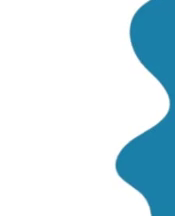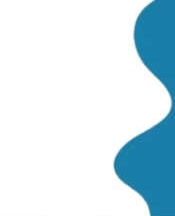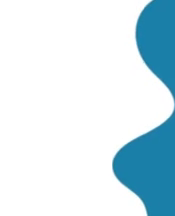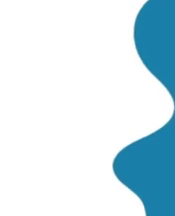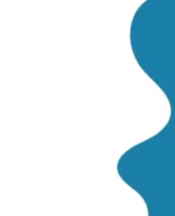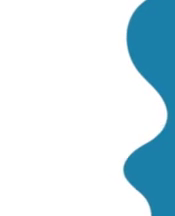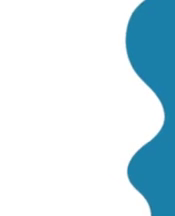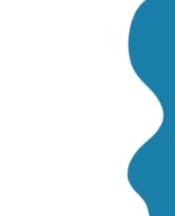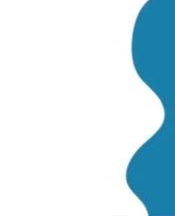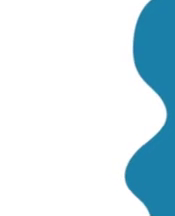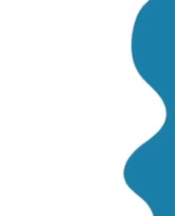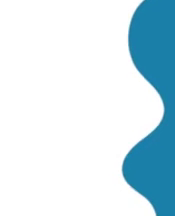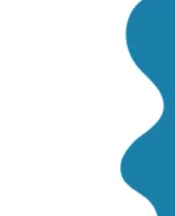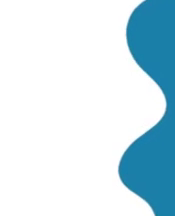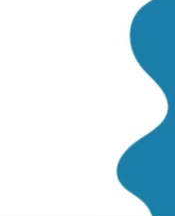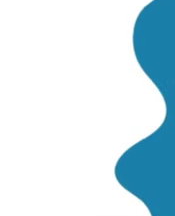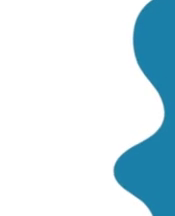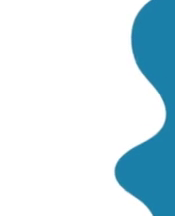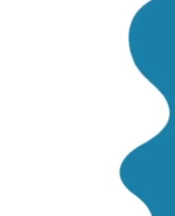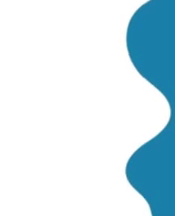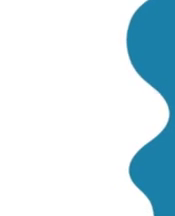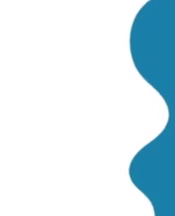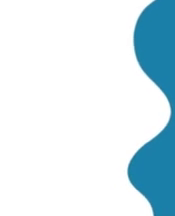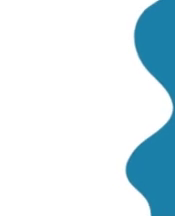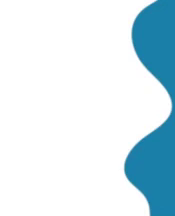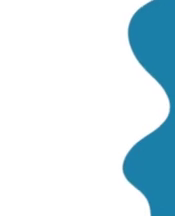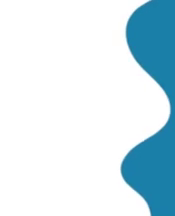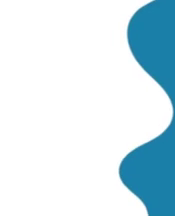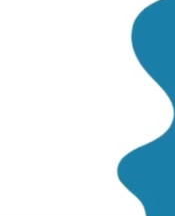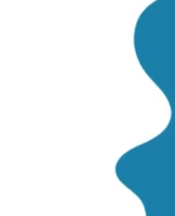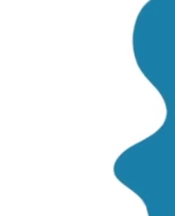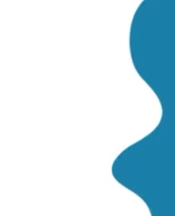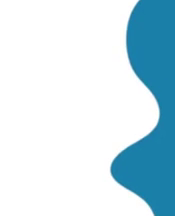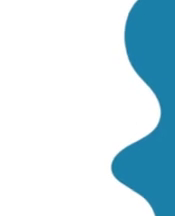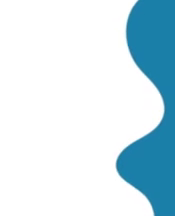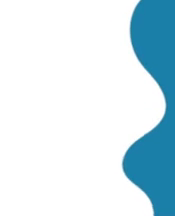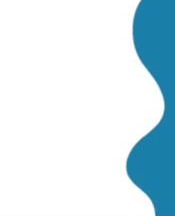conalitech.cep.gov.mx. Si quieres volver a ver los programas de Aprende en Casa, los puedes